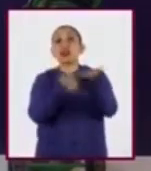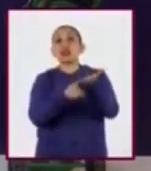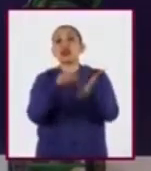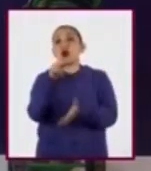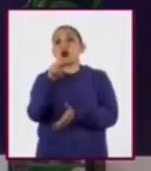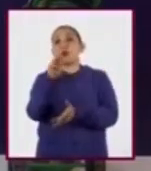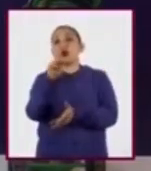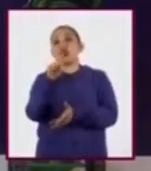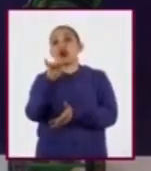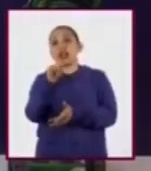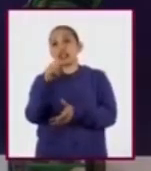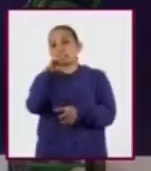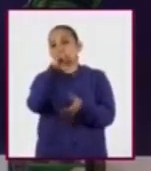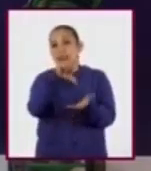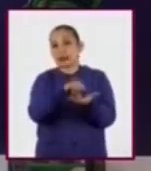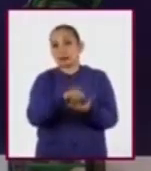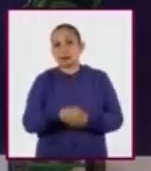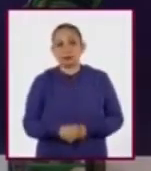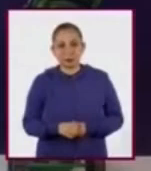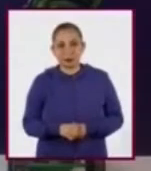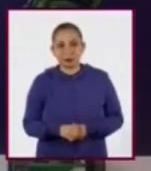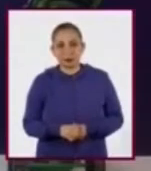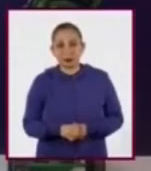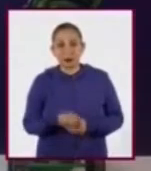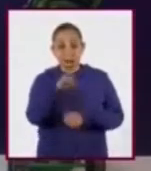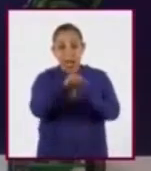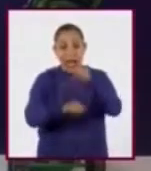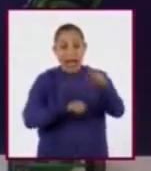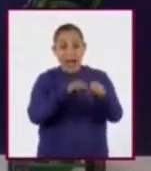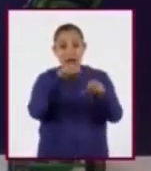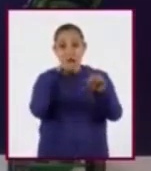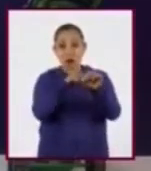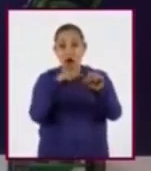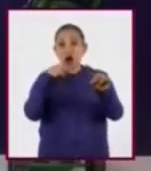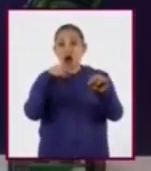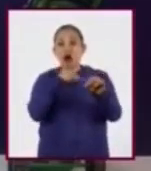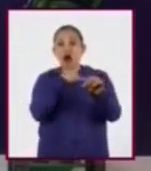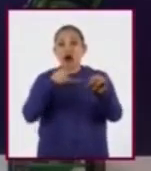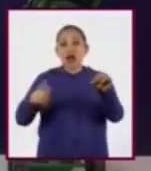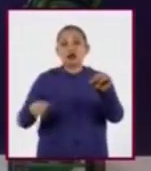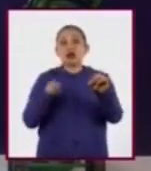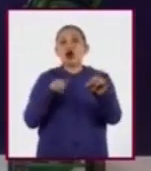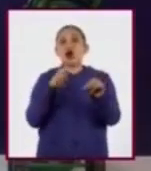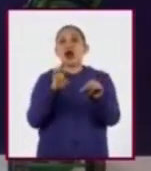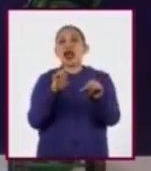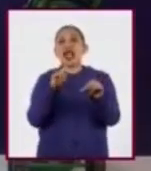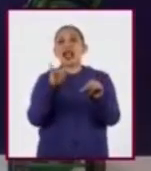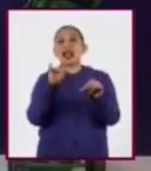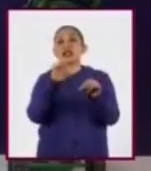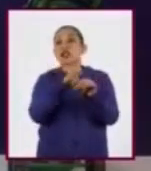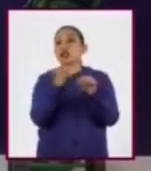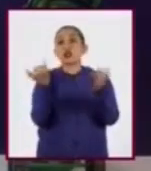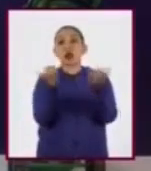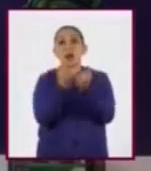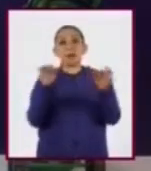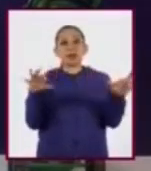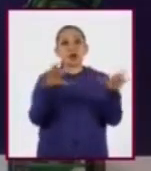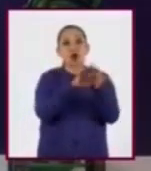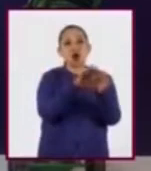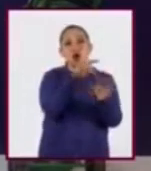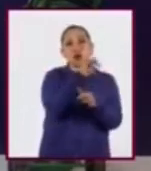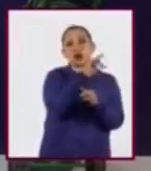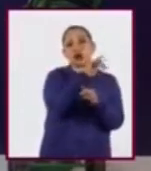protones que tienen en su núcleo. En un átomo eléctricamente neutro, la cantidad de electrones es la misma.